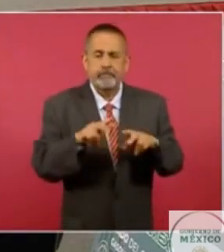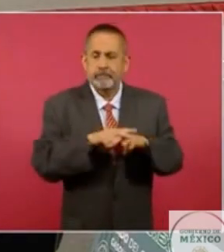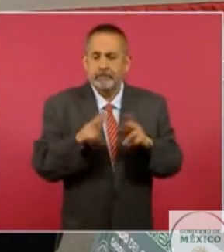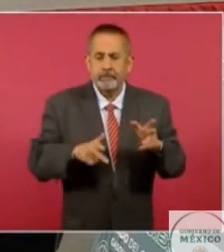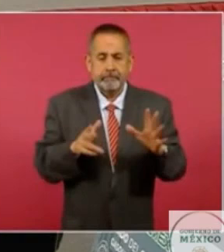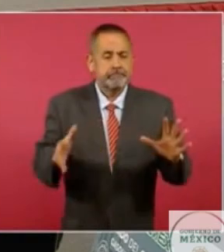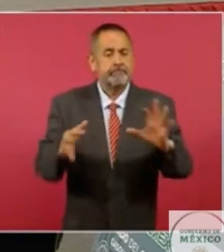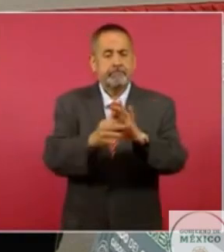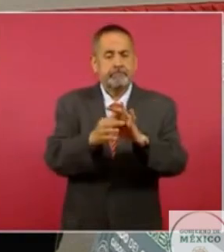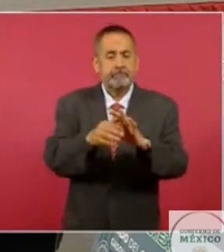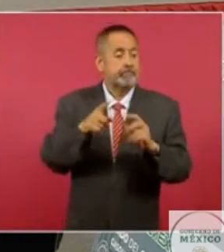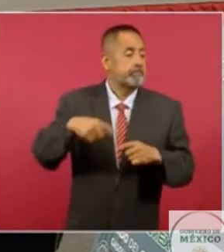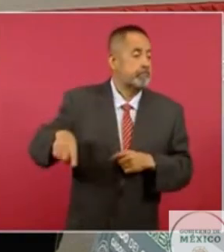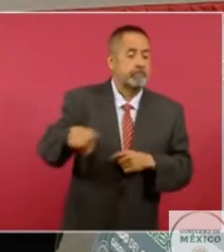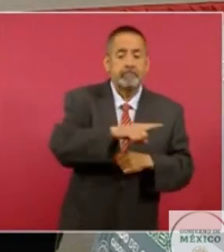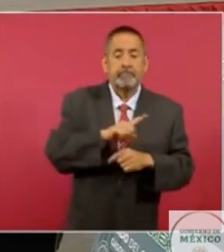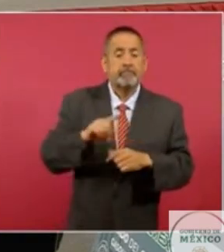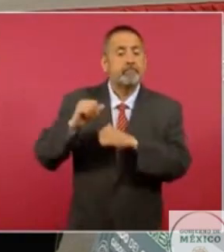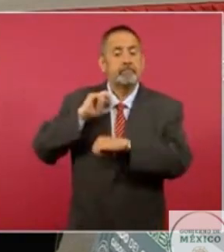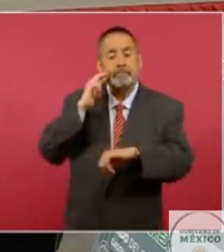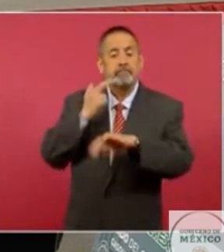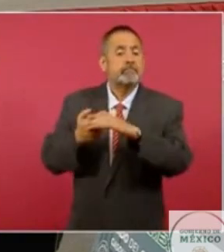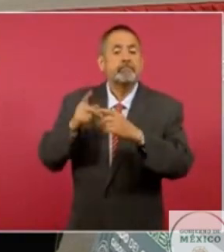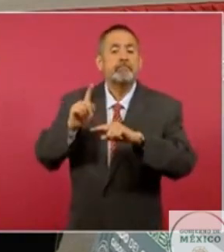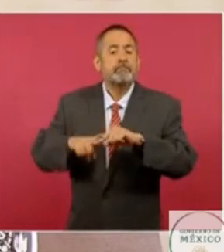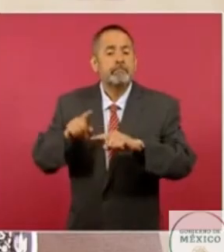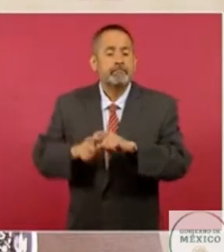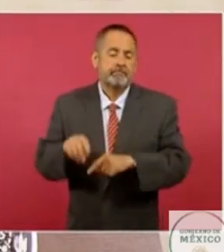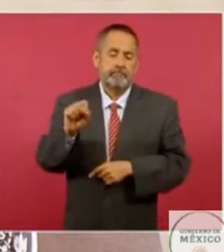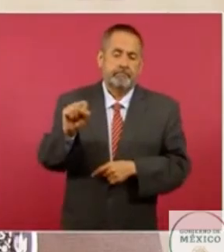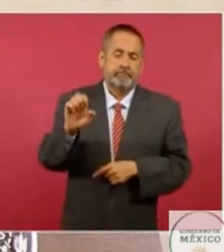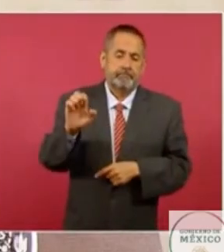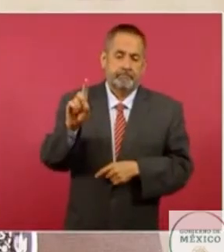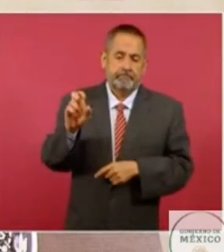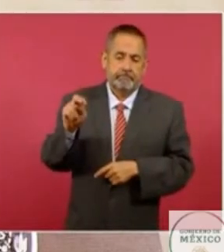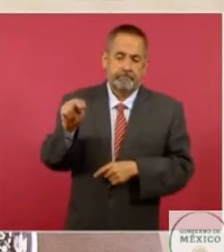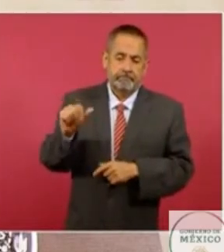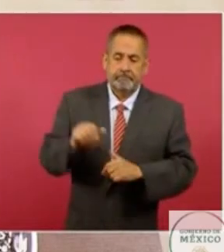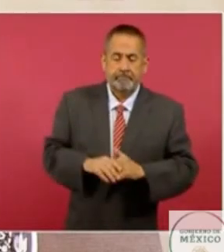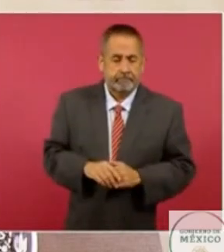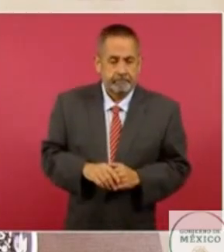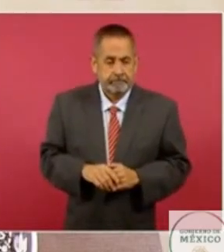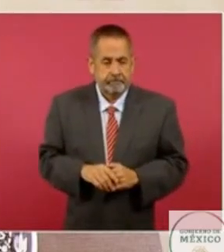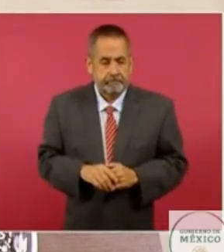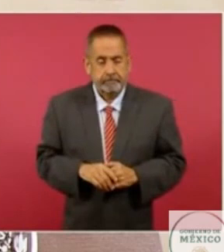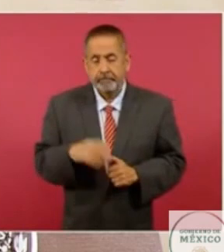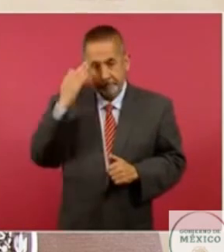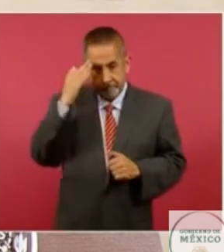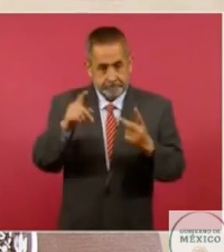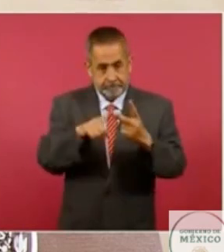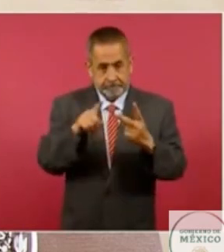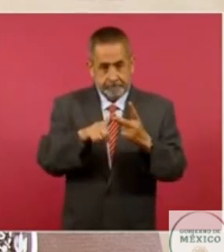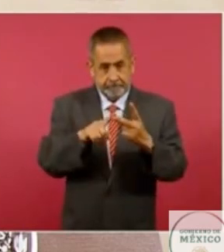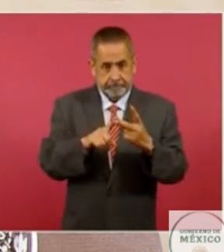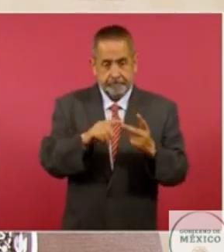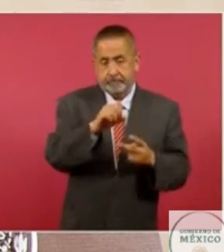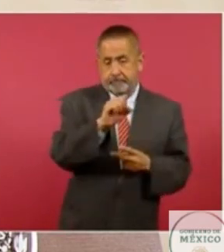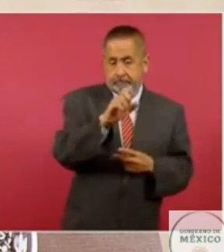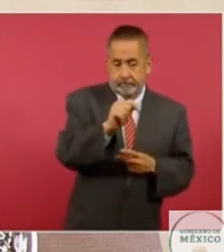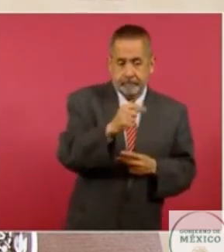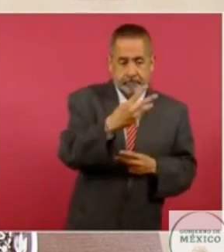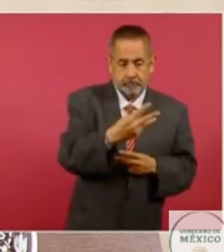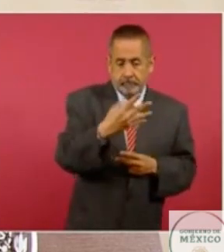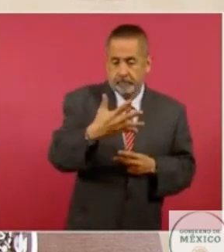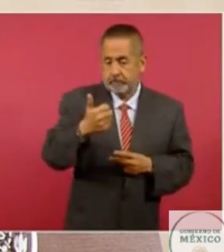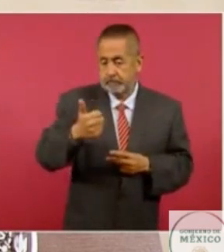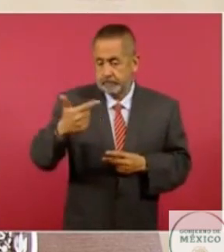últimos estarán a cargo de SEDENA. Etapa 2. Los paquetes SETS 4, 5,